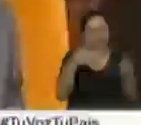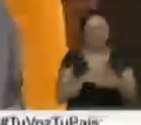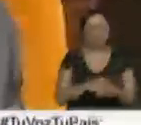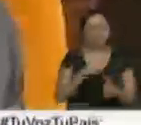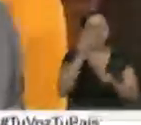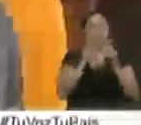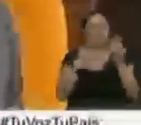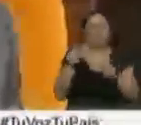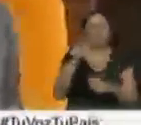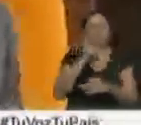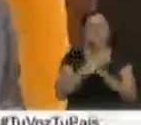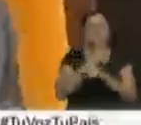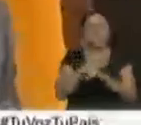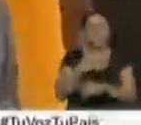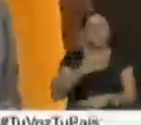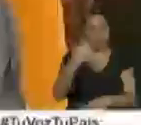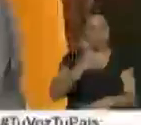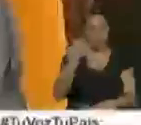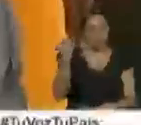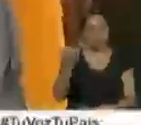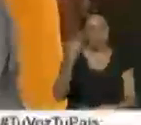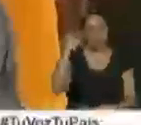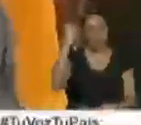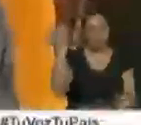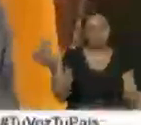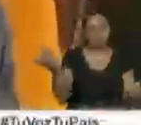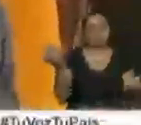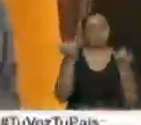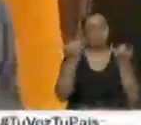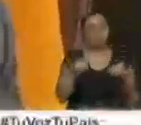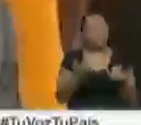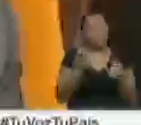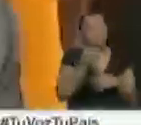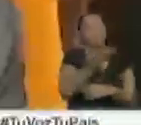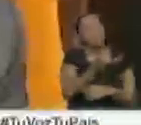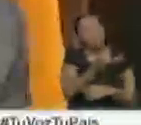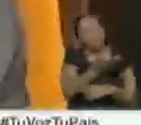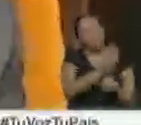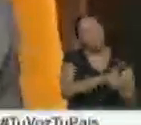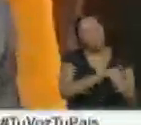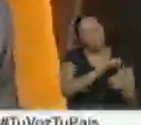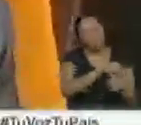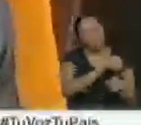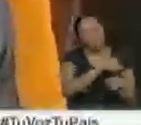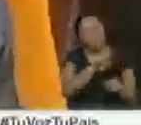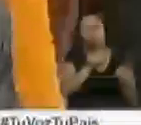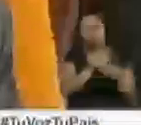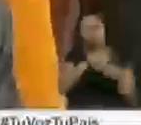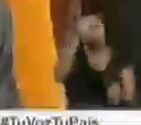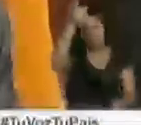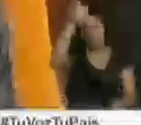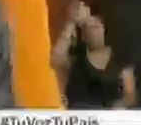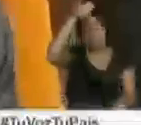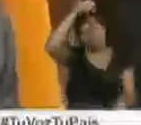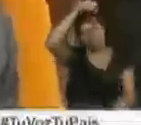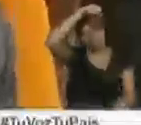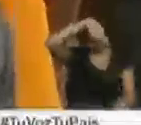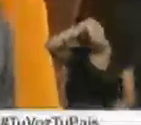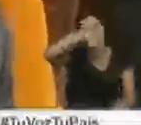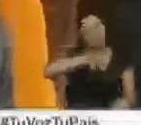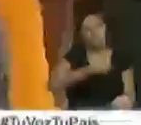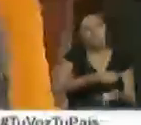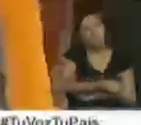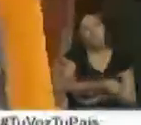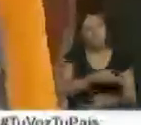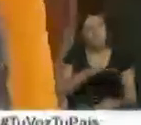discapacidad reclama derechos. Pasó del estado de caridad, que es un estado vertical, en el cual alguien superior,